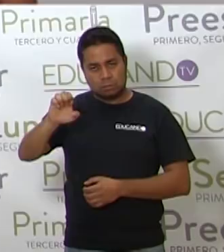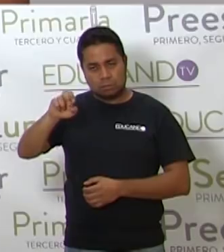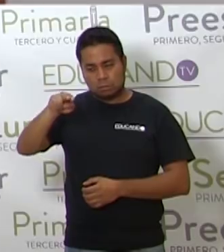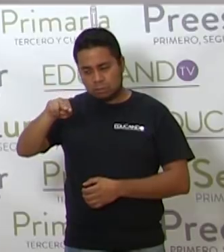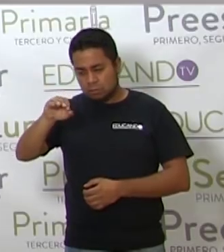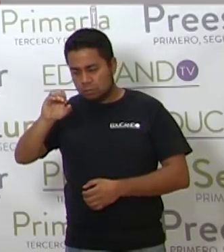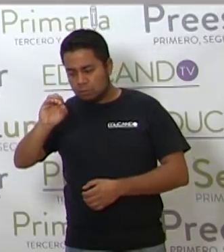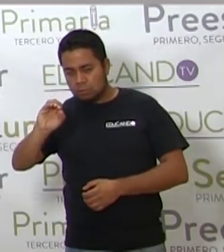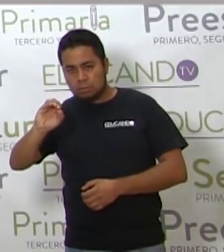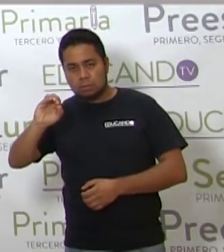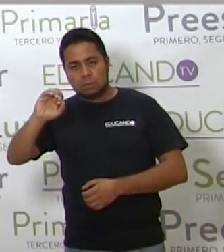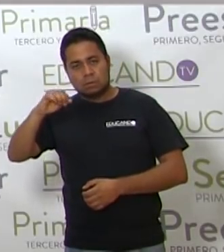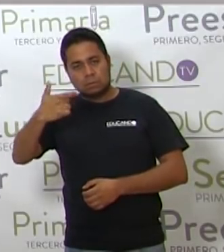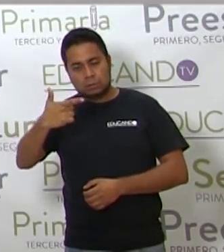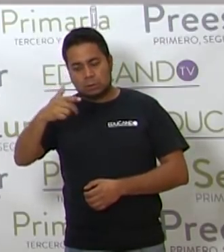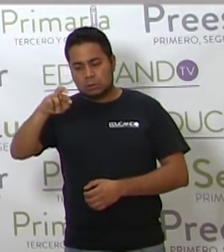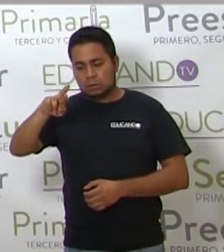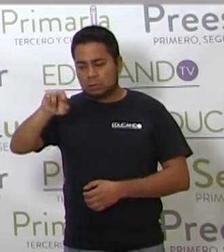escenografía. ¿Bien?